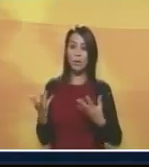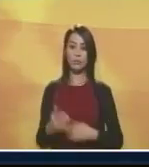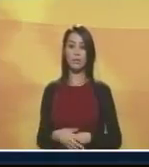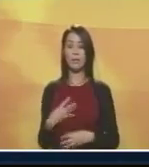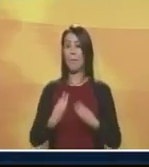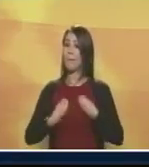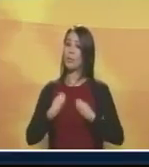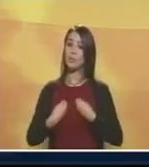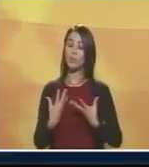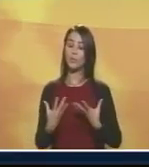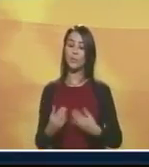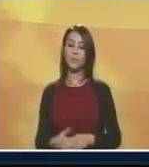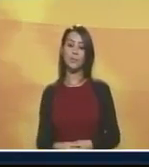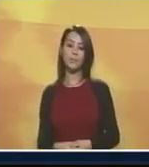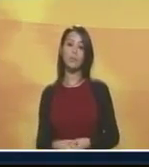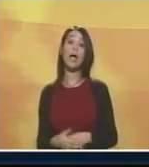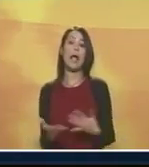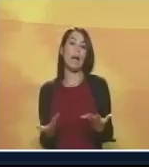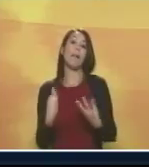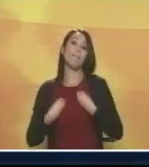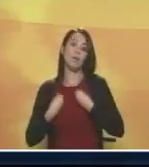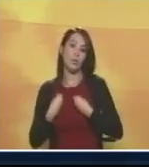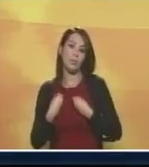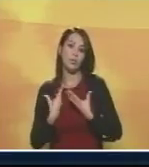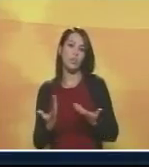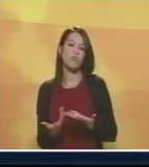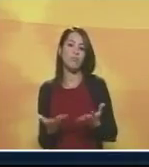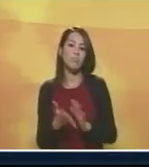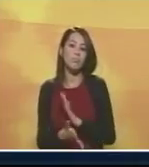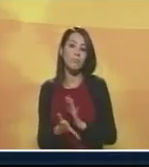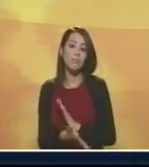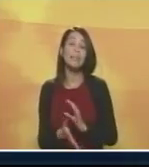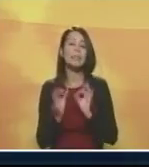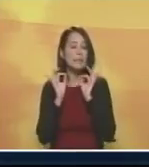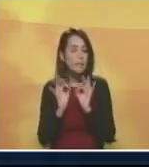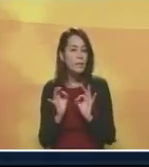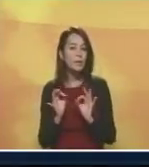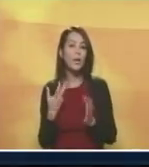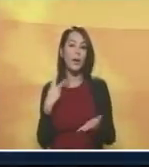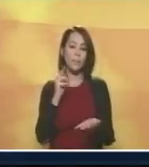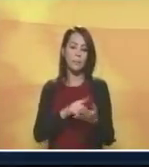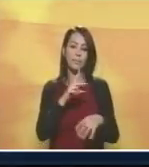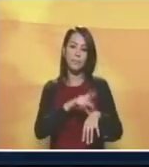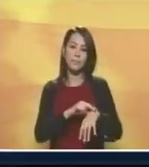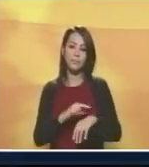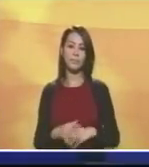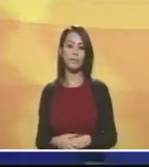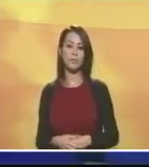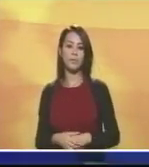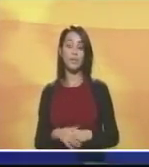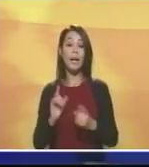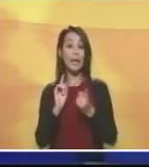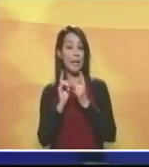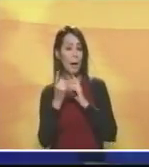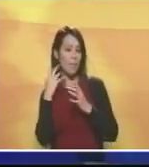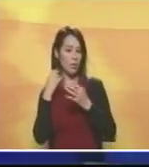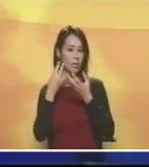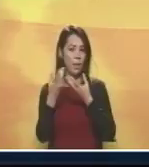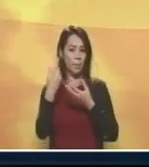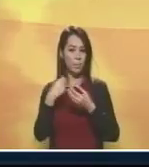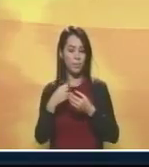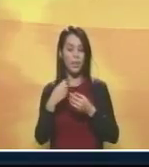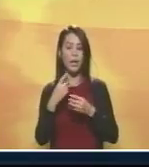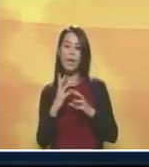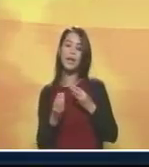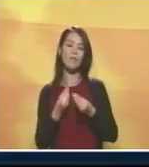esto me preocupa. Y entonces la preocupación lo que trae a la persona específicamente a la consulta. El trasplante de pelo es el tratamiento más